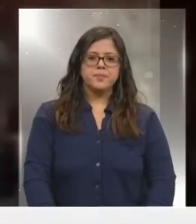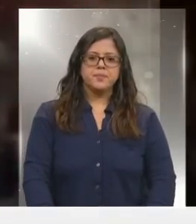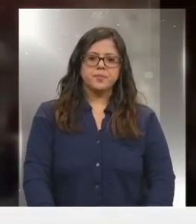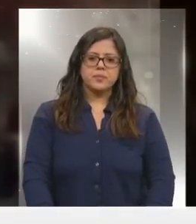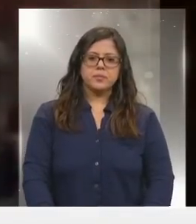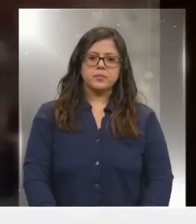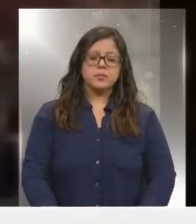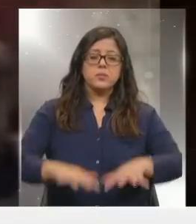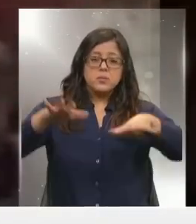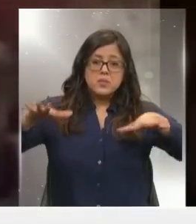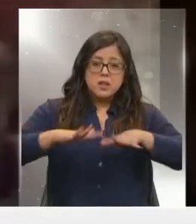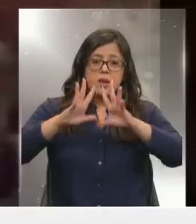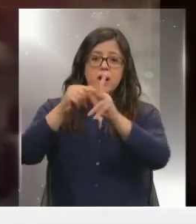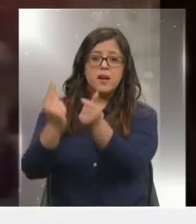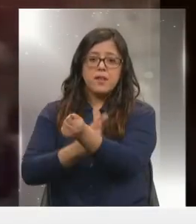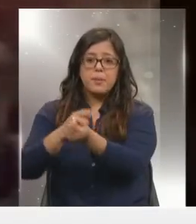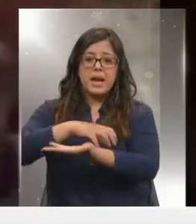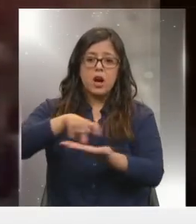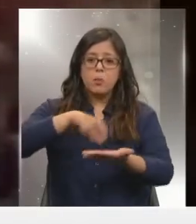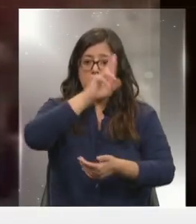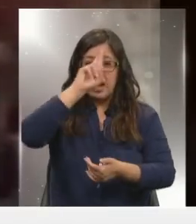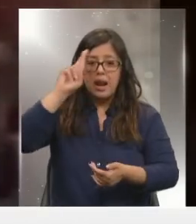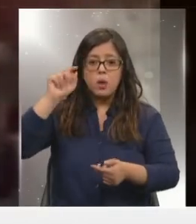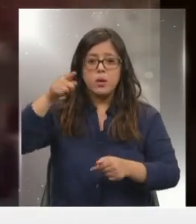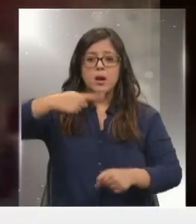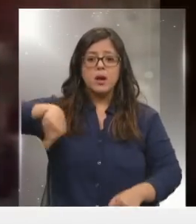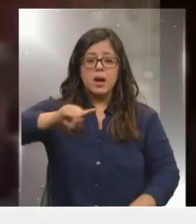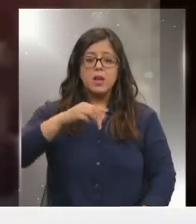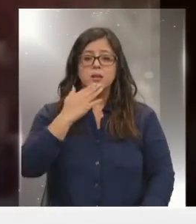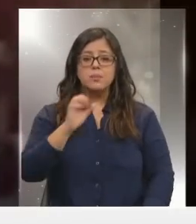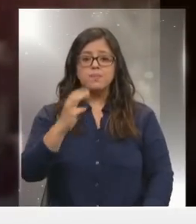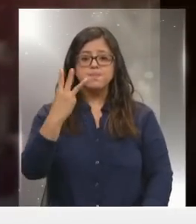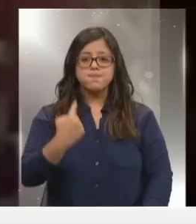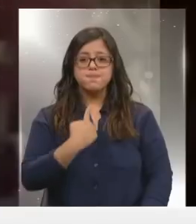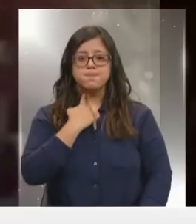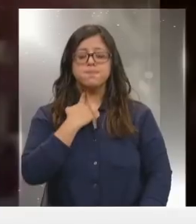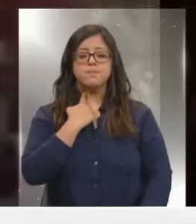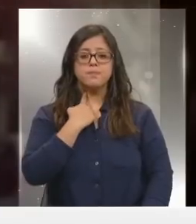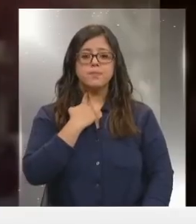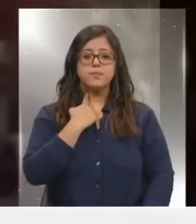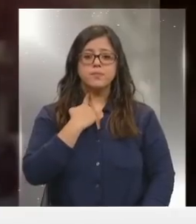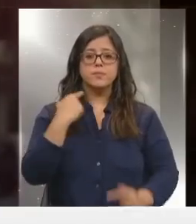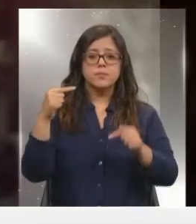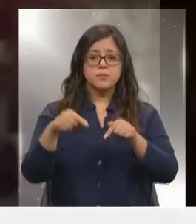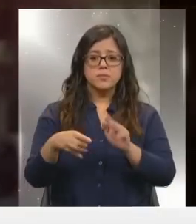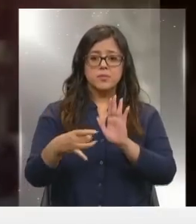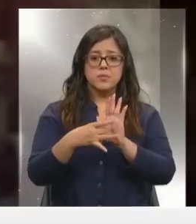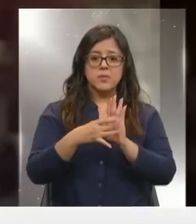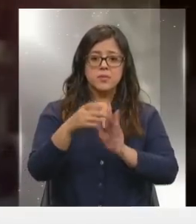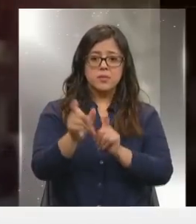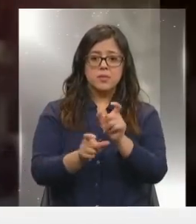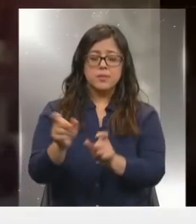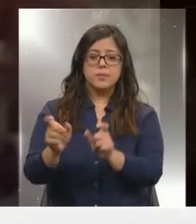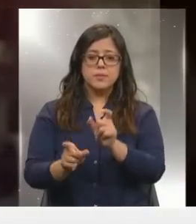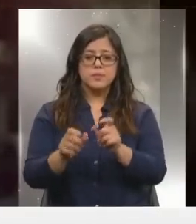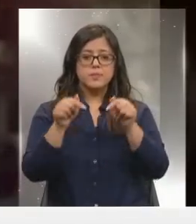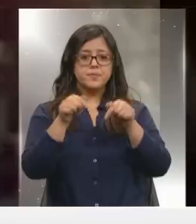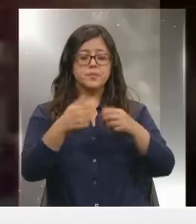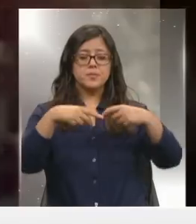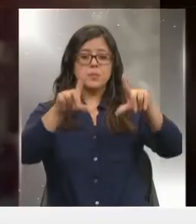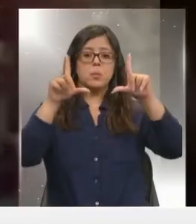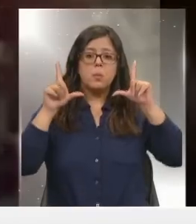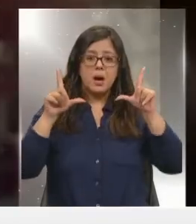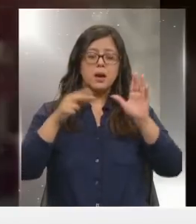Una esforzada familia de la Reina se transformó en la tercera víctima de estos delincuentes. Estas